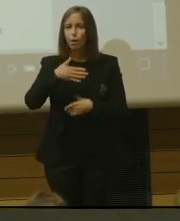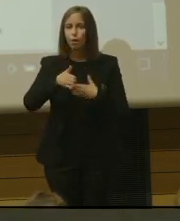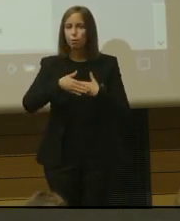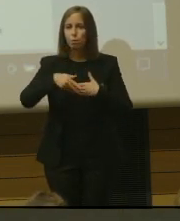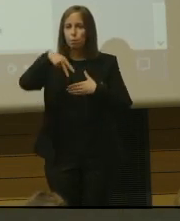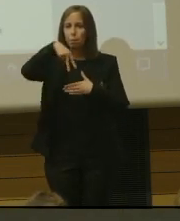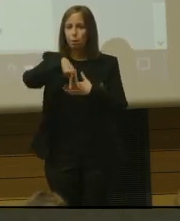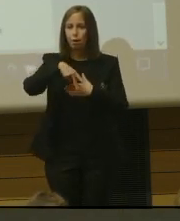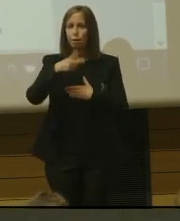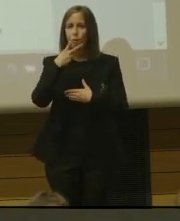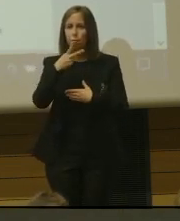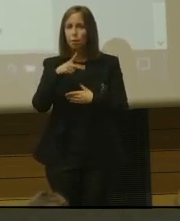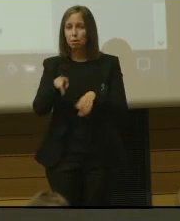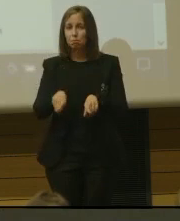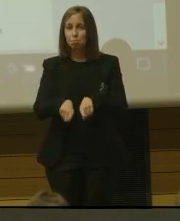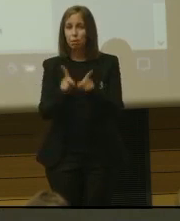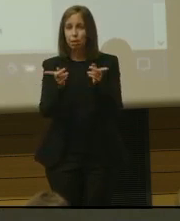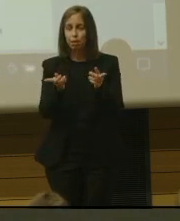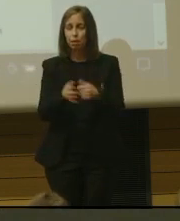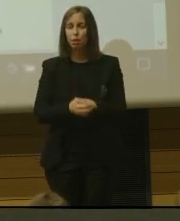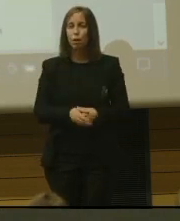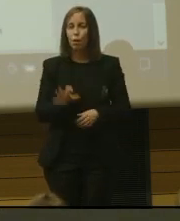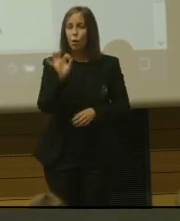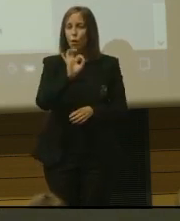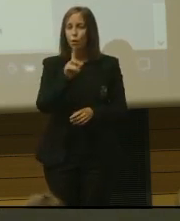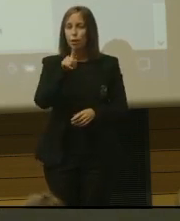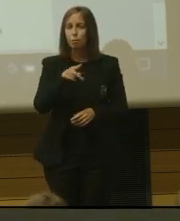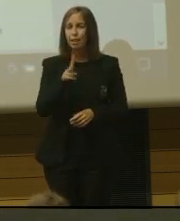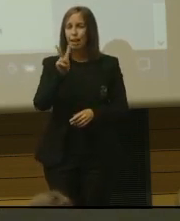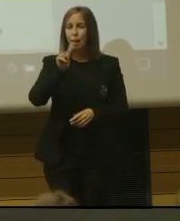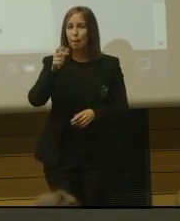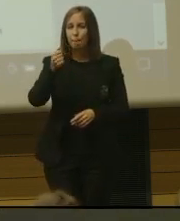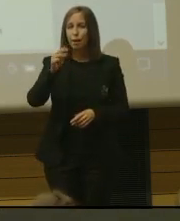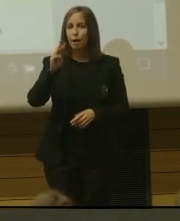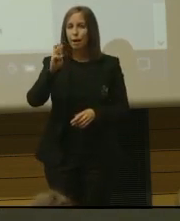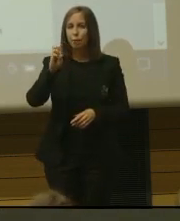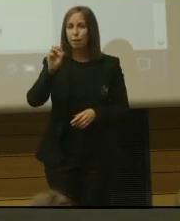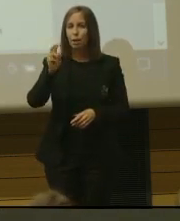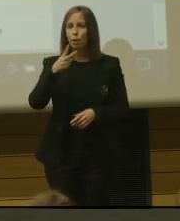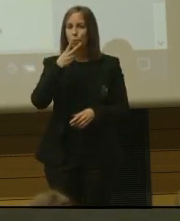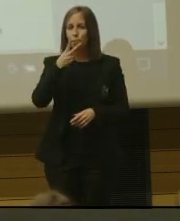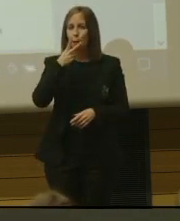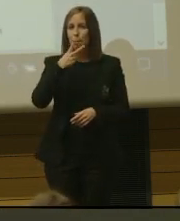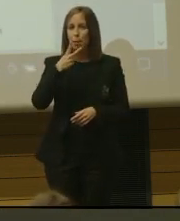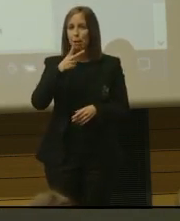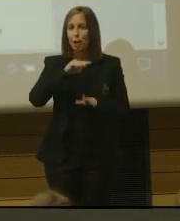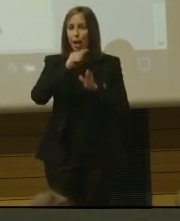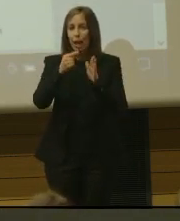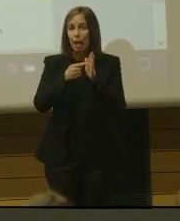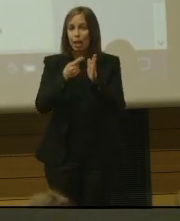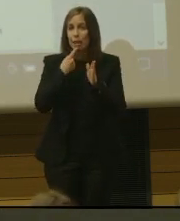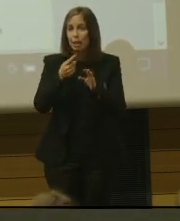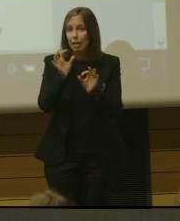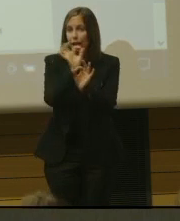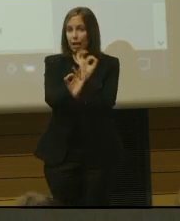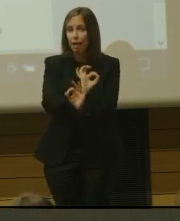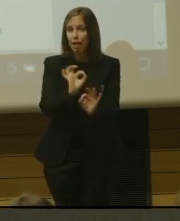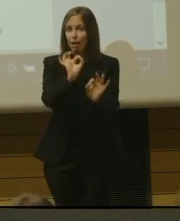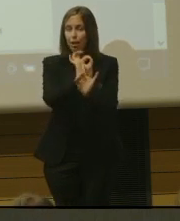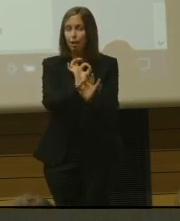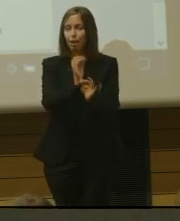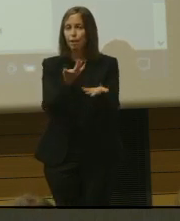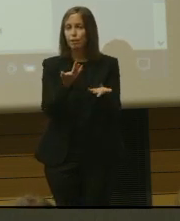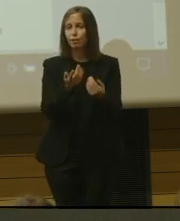etcétera. O lo que comentábamos hoy también del tema del vapeo, ¿no? Que es un vacío legal. Entonces, al final, pues